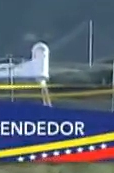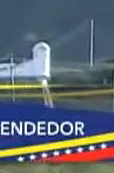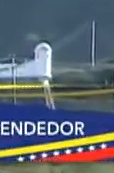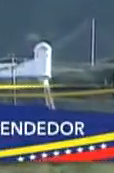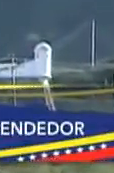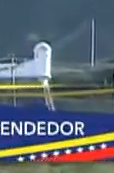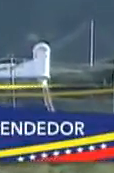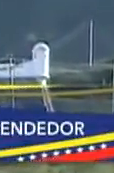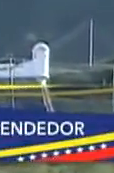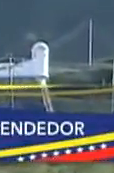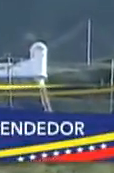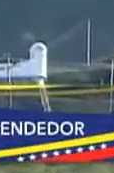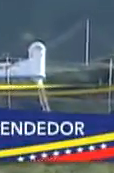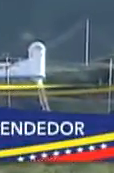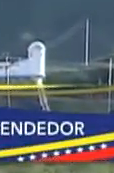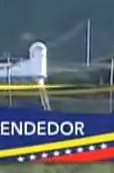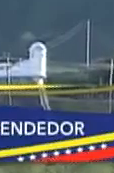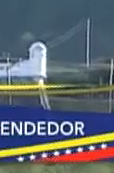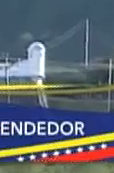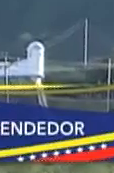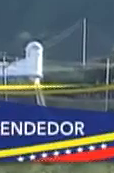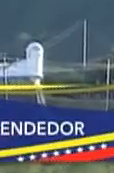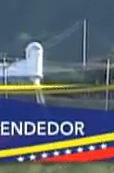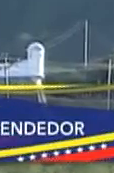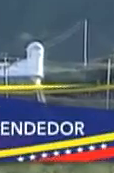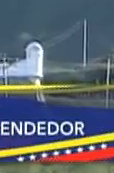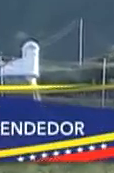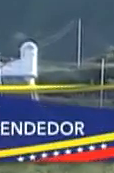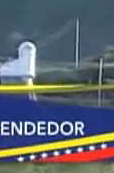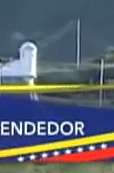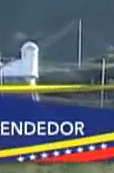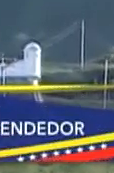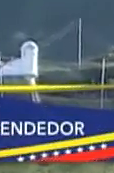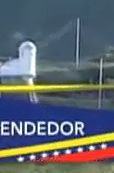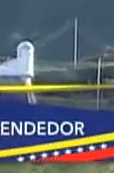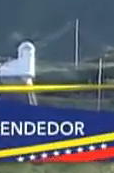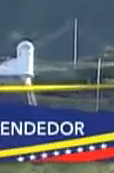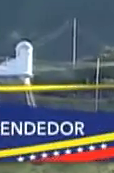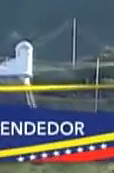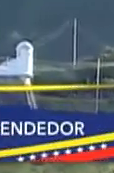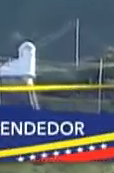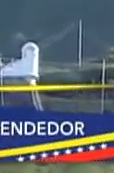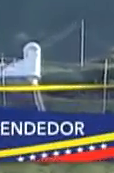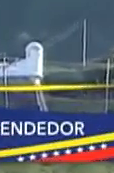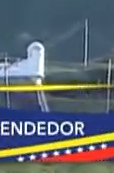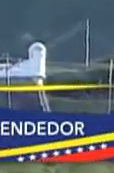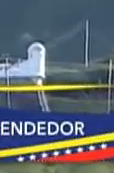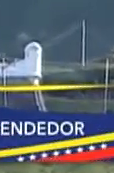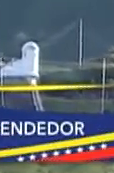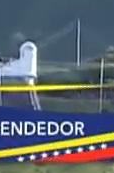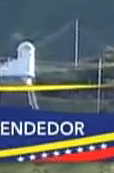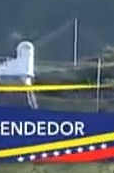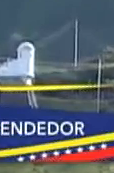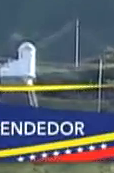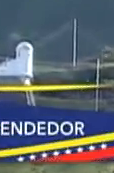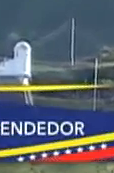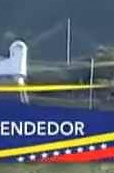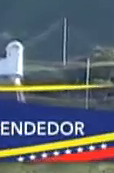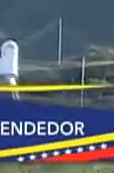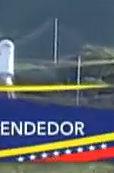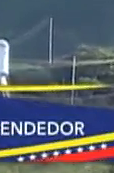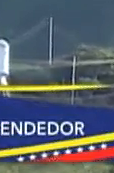fuerzas productivas del país y generar un ecosistema para el desarrollo sustentable del pueblo venezolano. Vemos